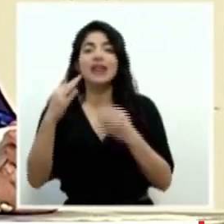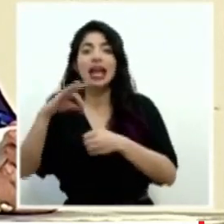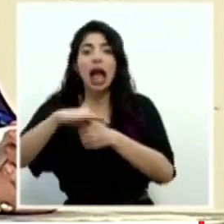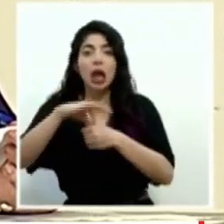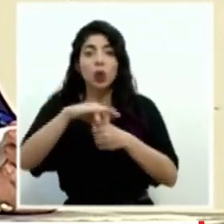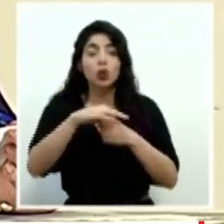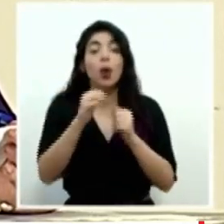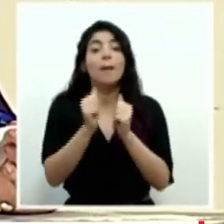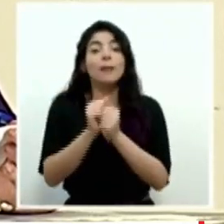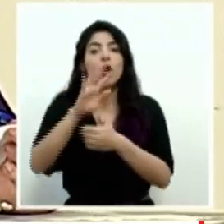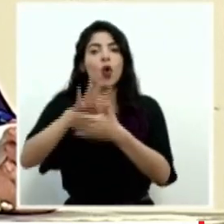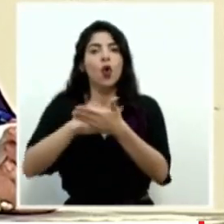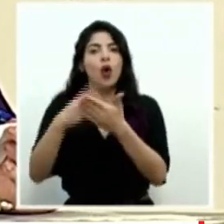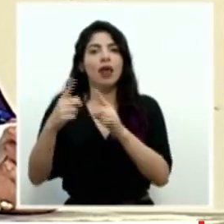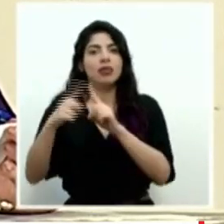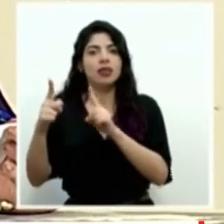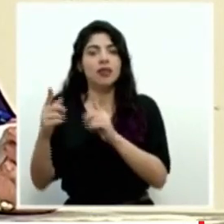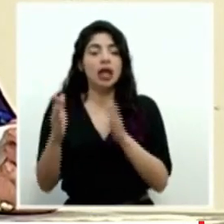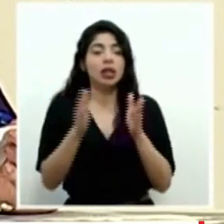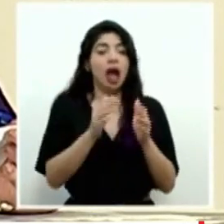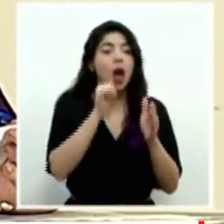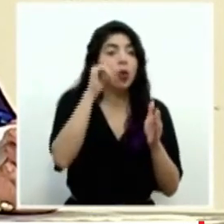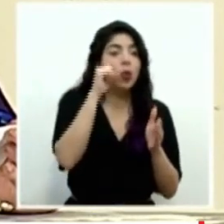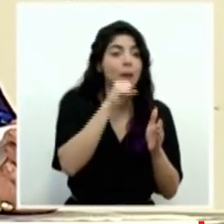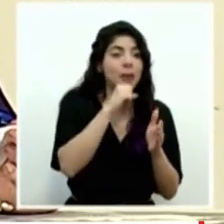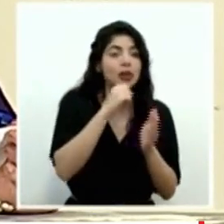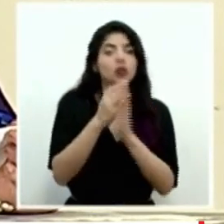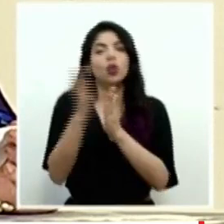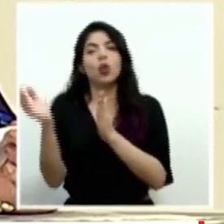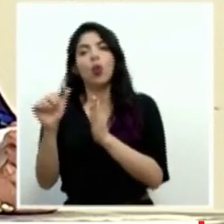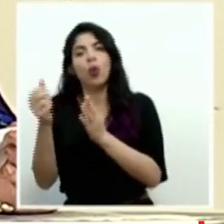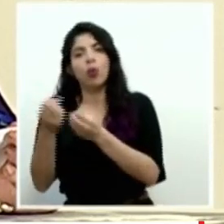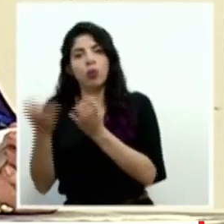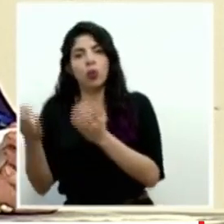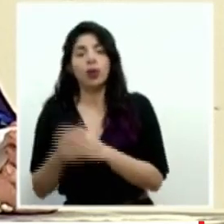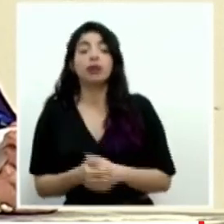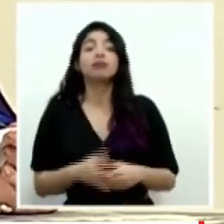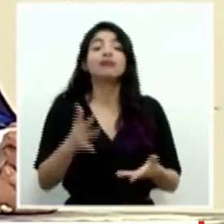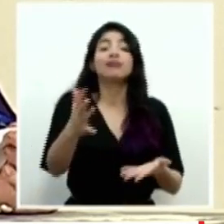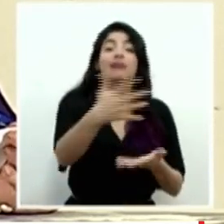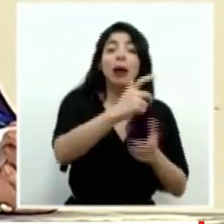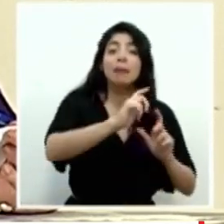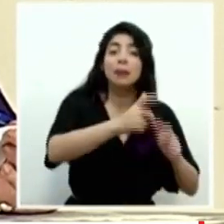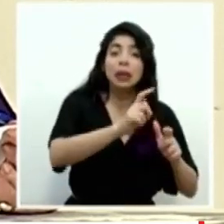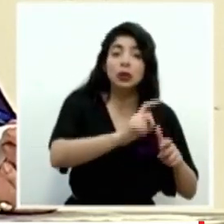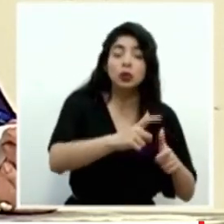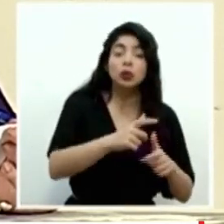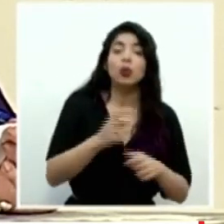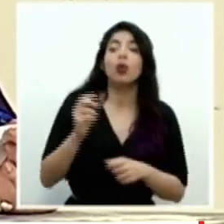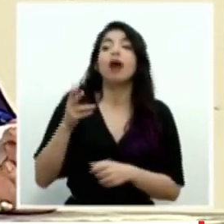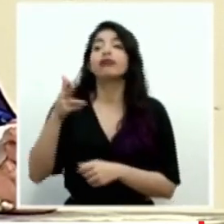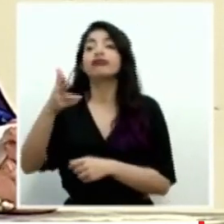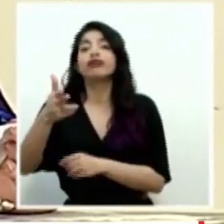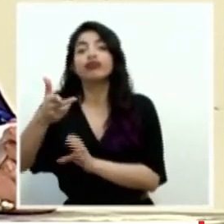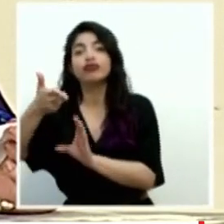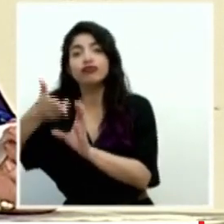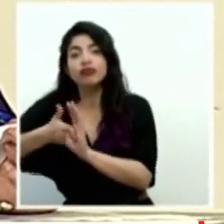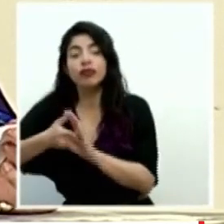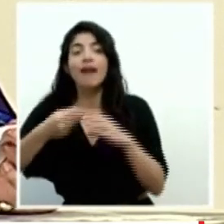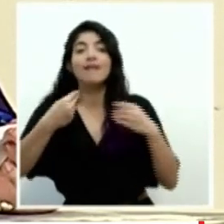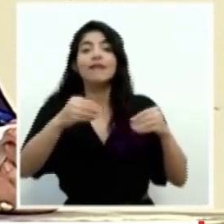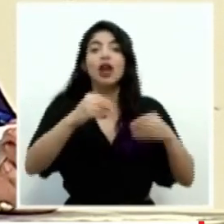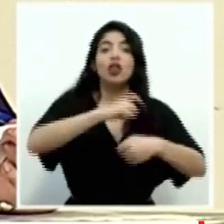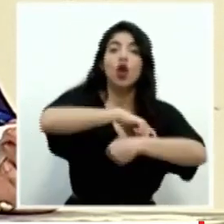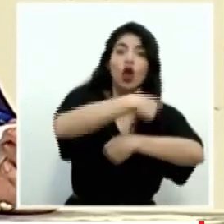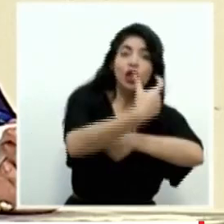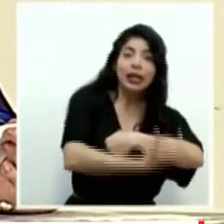la franja diferenciada para personas adultas mayores, la recolección de residuos, abastecimiento de combustibles, venta de